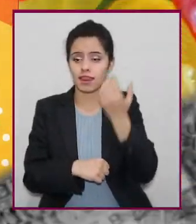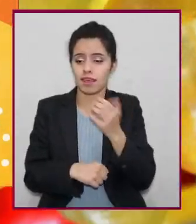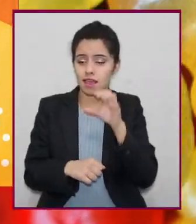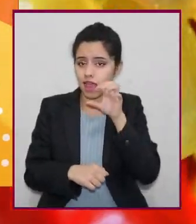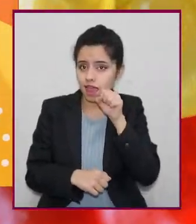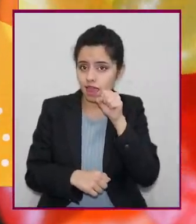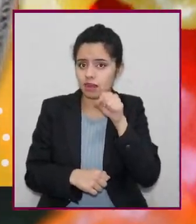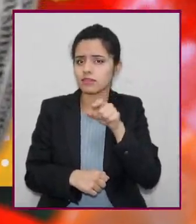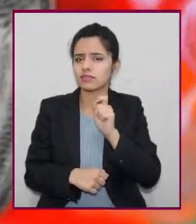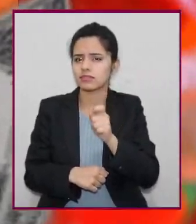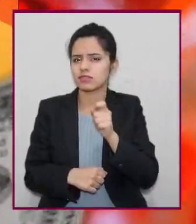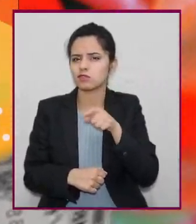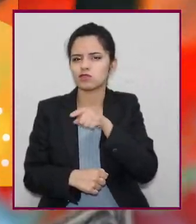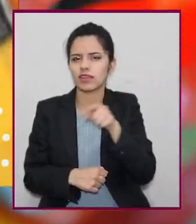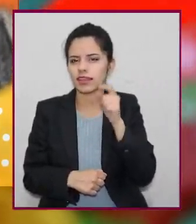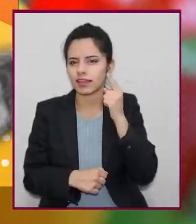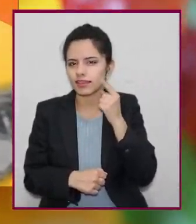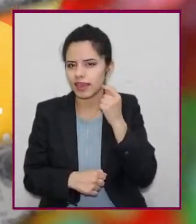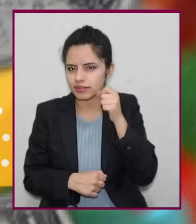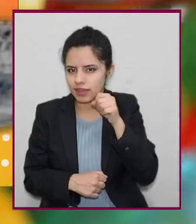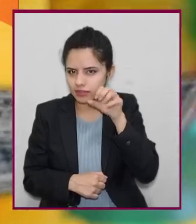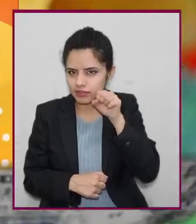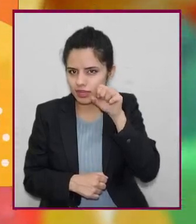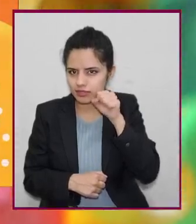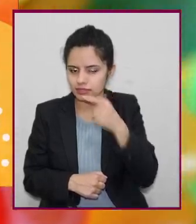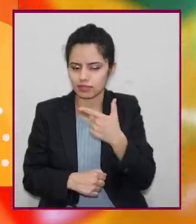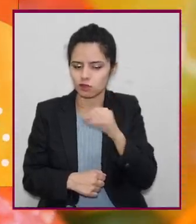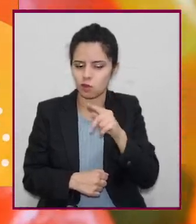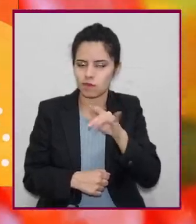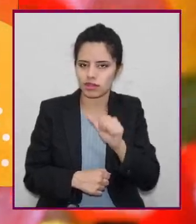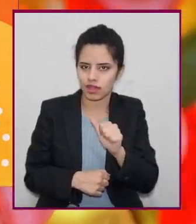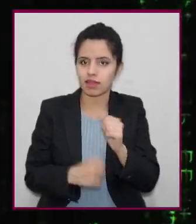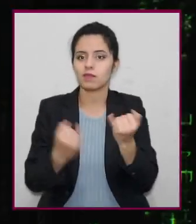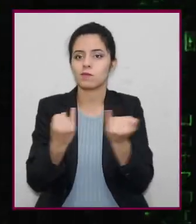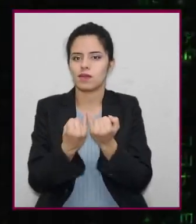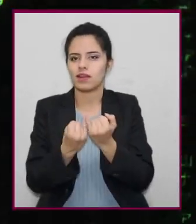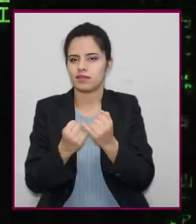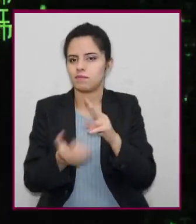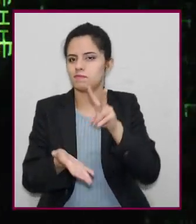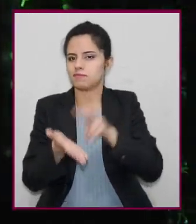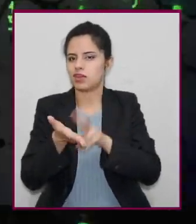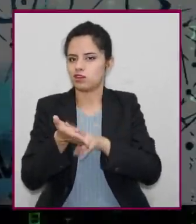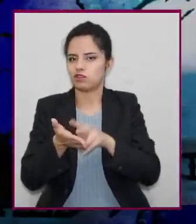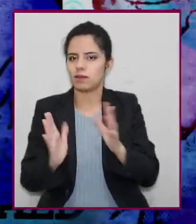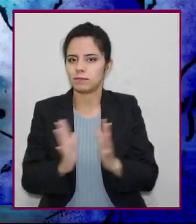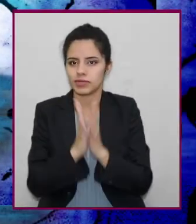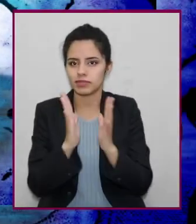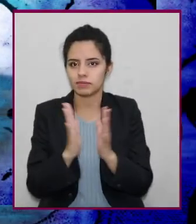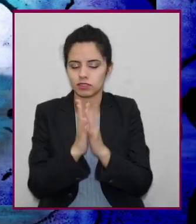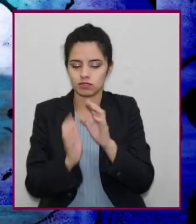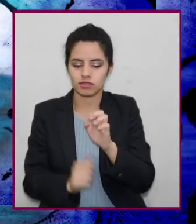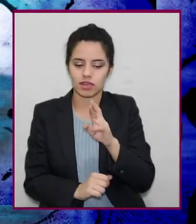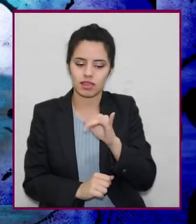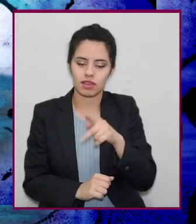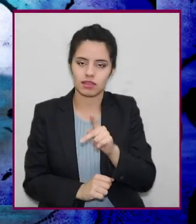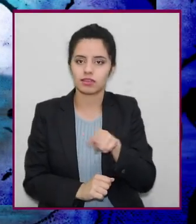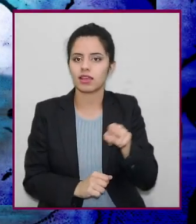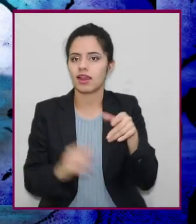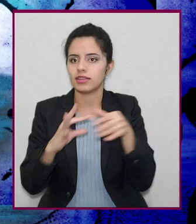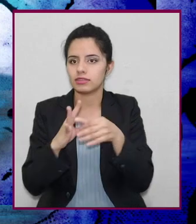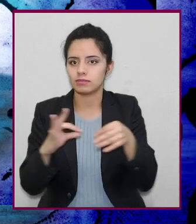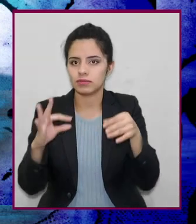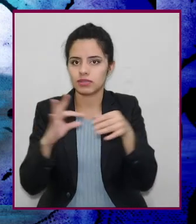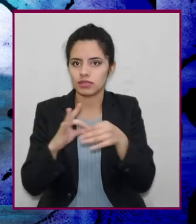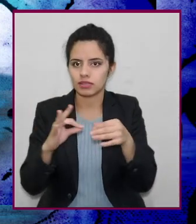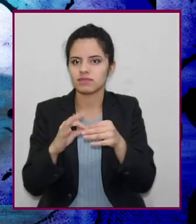querer comprar en Gira Gira la gomita. También contamos con la valiosa participación de Eric McDonald, quien nos habló